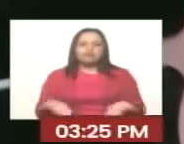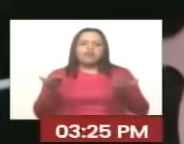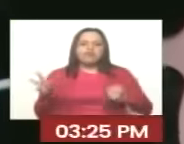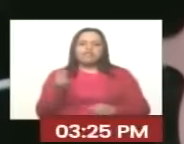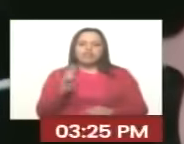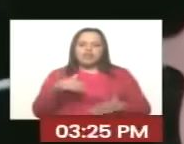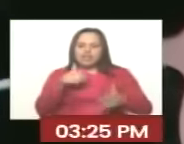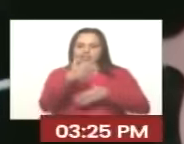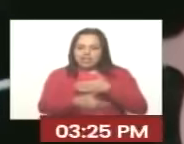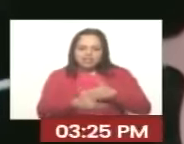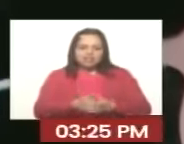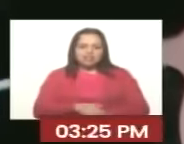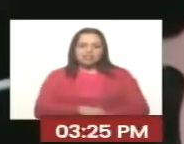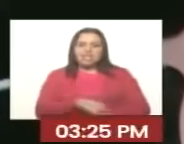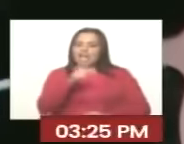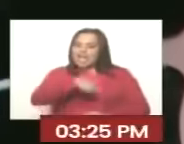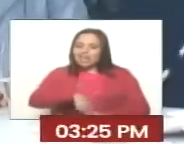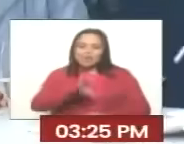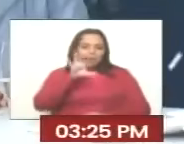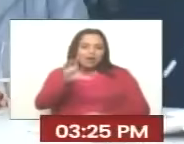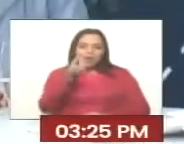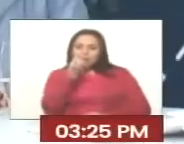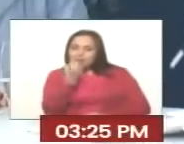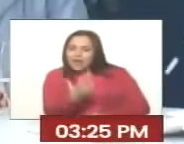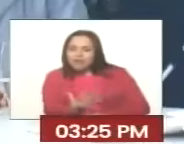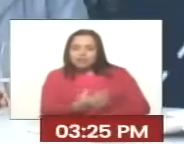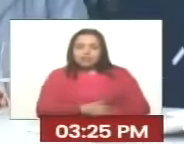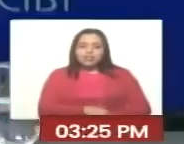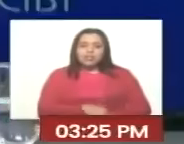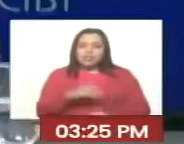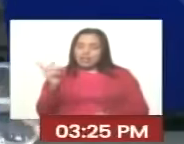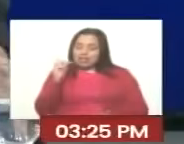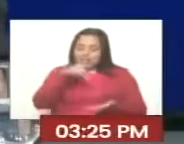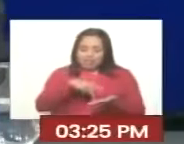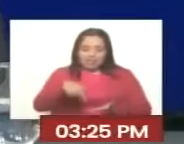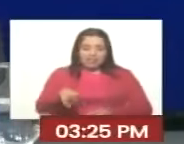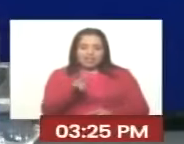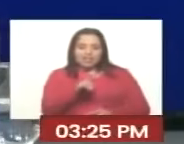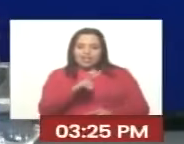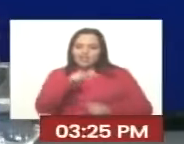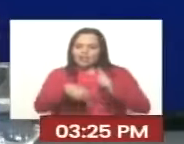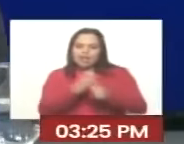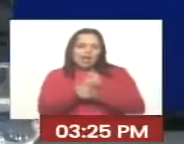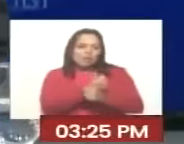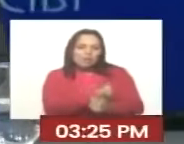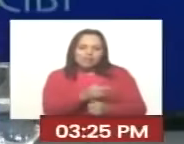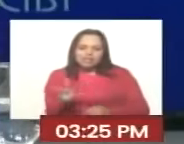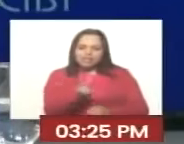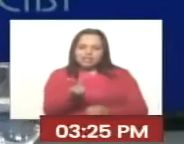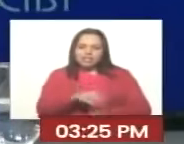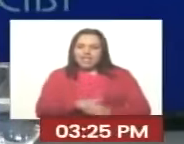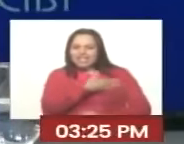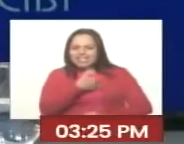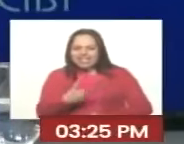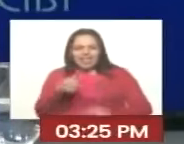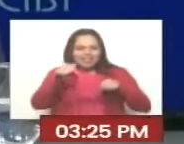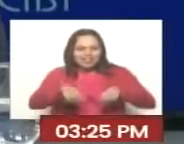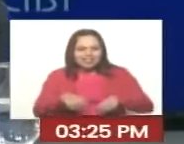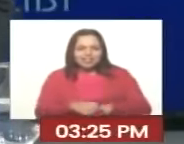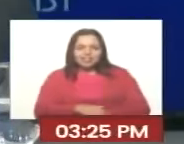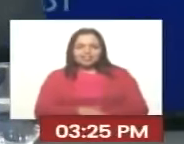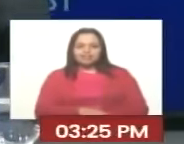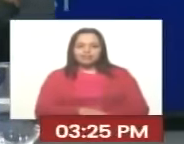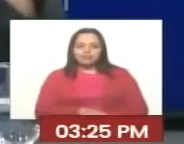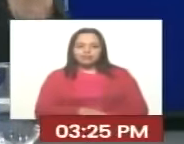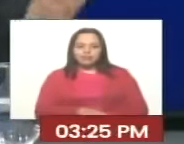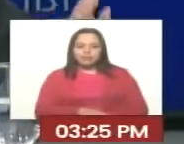adelante. Este es un país hermoso. Mira, el que llega a Venezuela se enamora de este país, Venezuela. Quiere estar aquí. A pesar